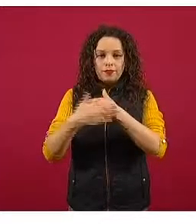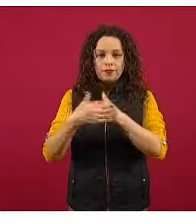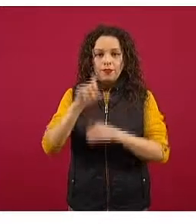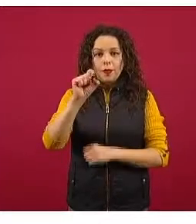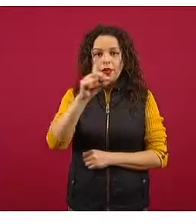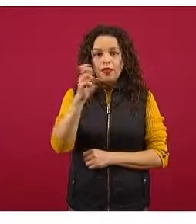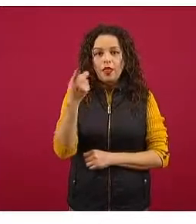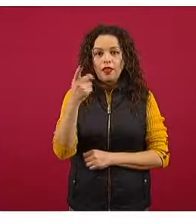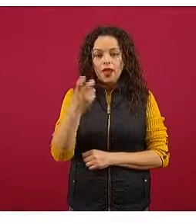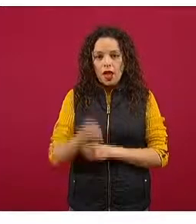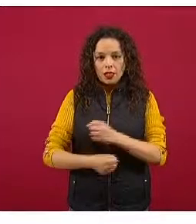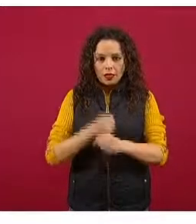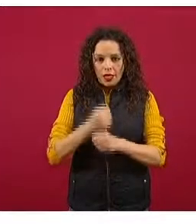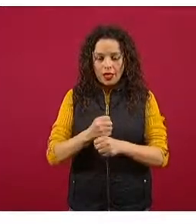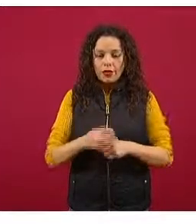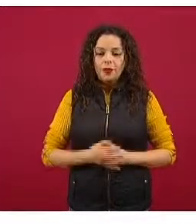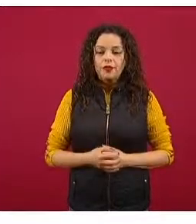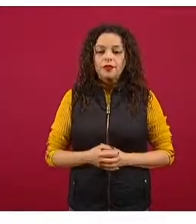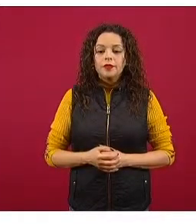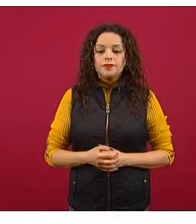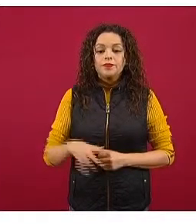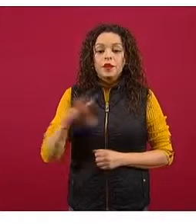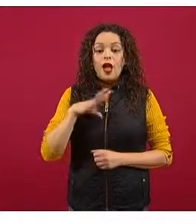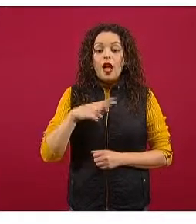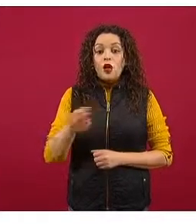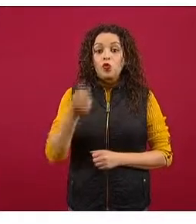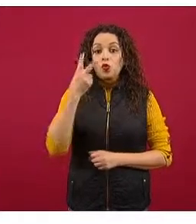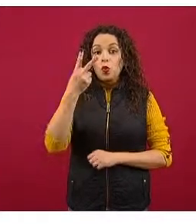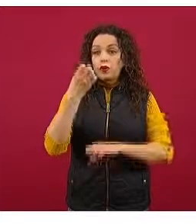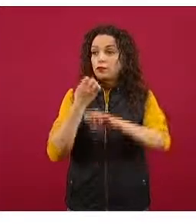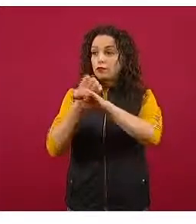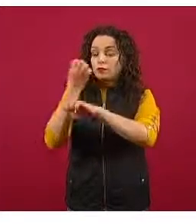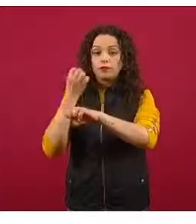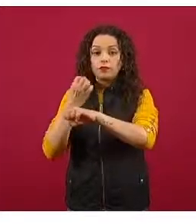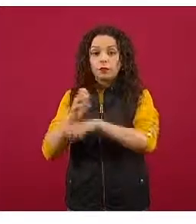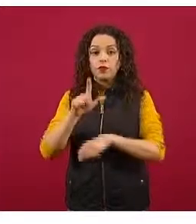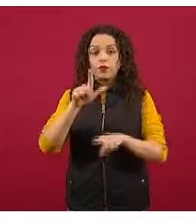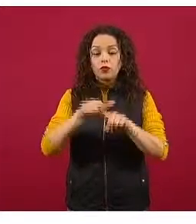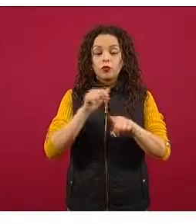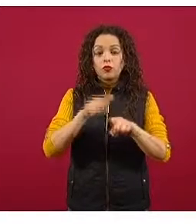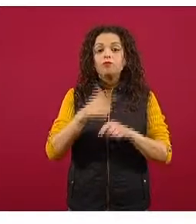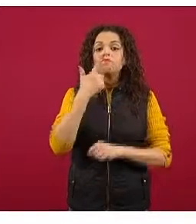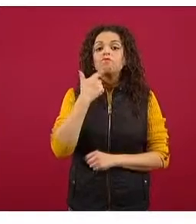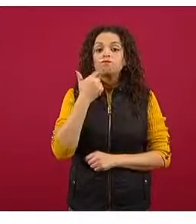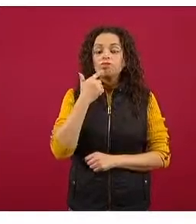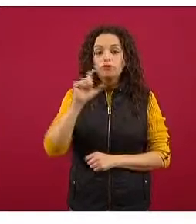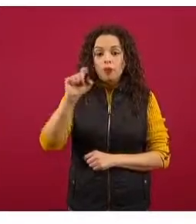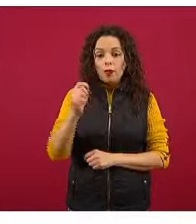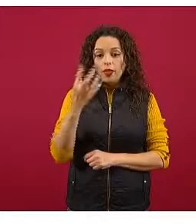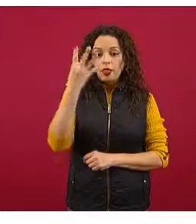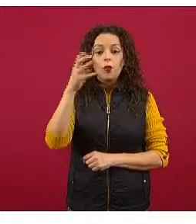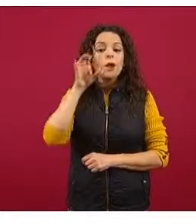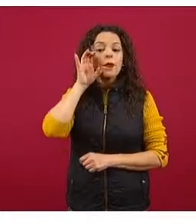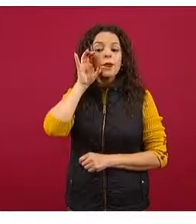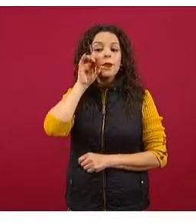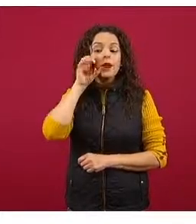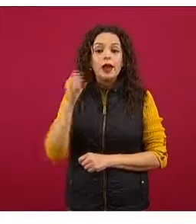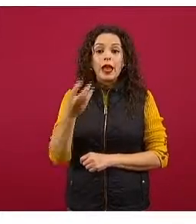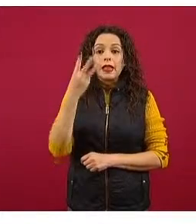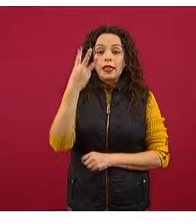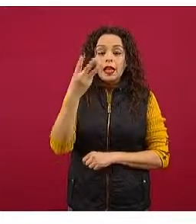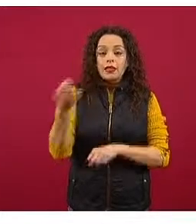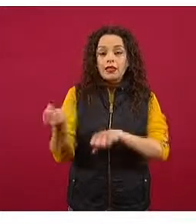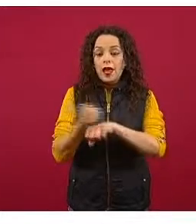del presente año. Tenemos 2 estados en rojo, 24 estados en naranja, 3 estados en amarillo y